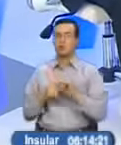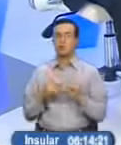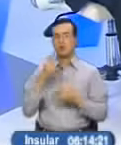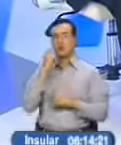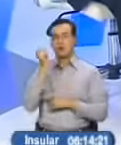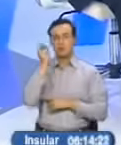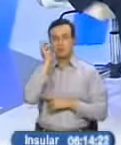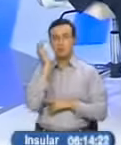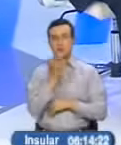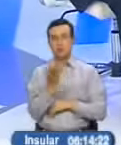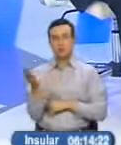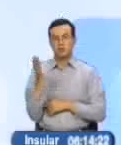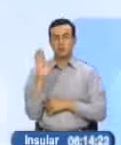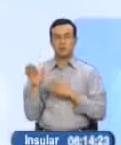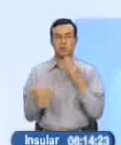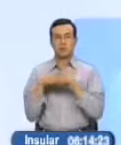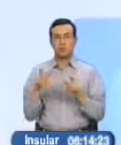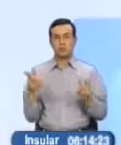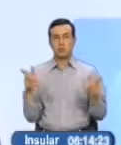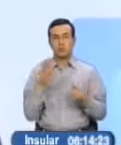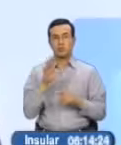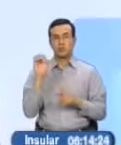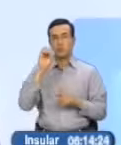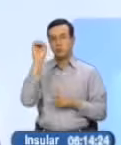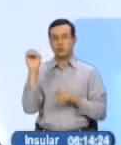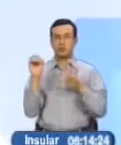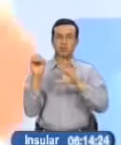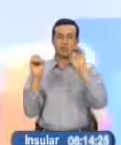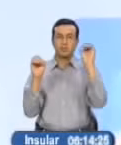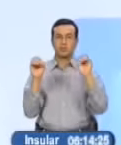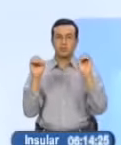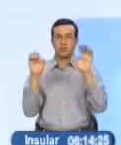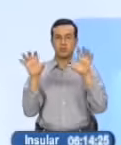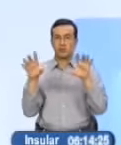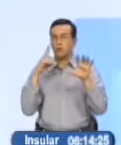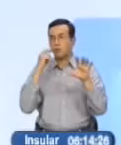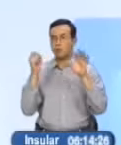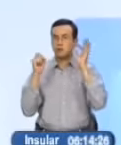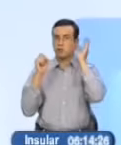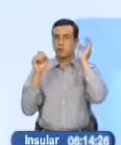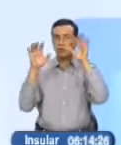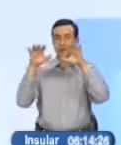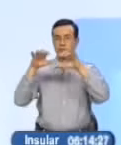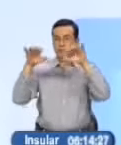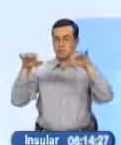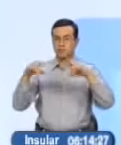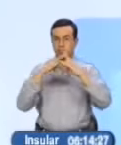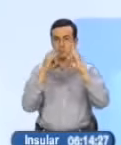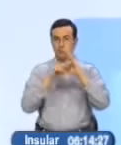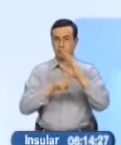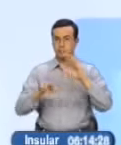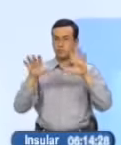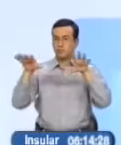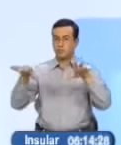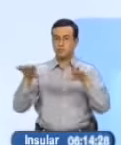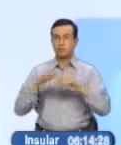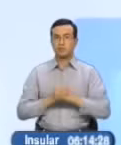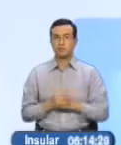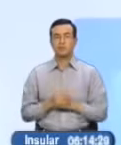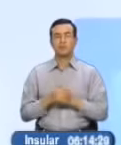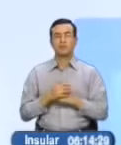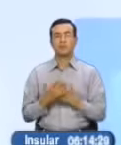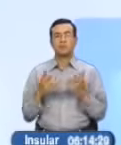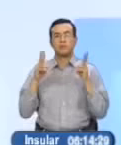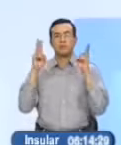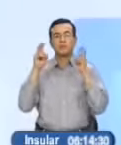hombres y mujeres, o sea, la población es 50-50, casi dentro de hombres y mujeres dentro de albergues. Incluso vinculados